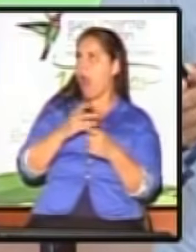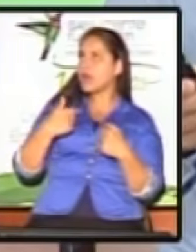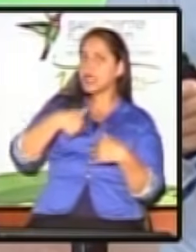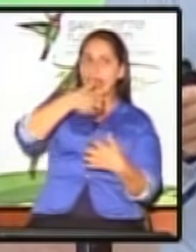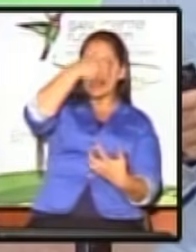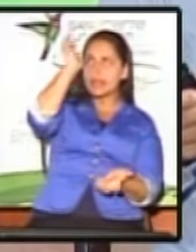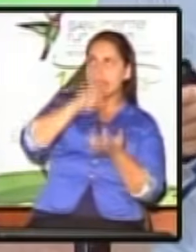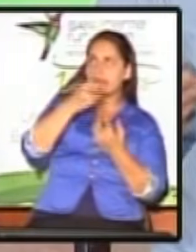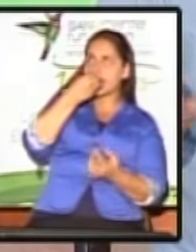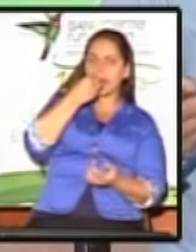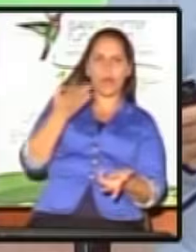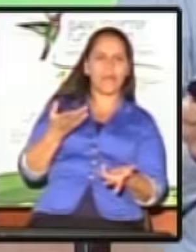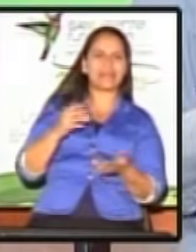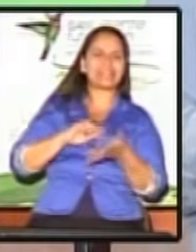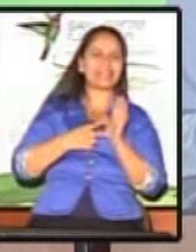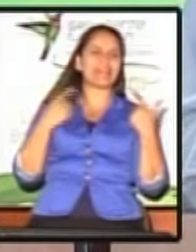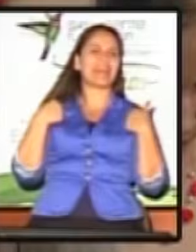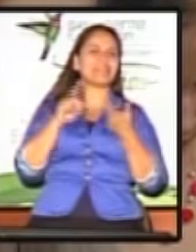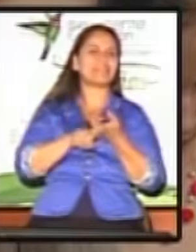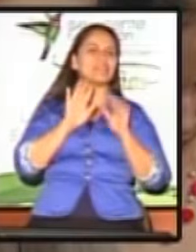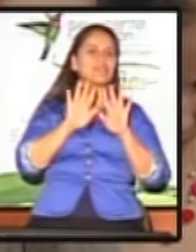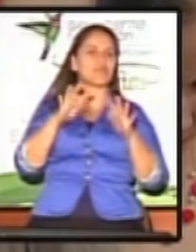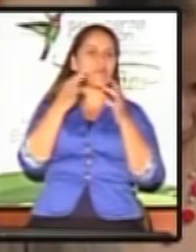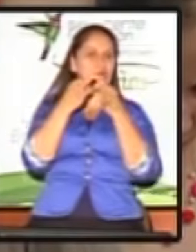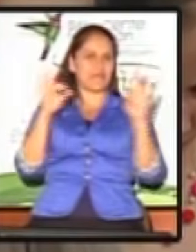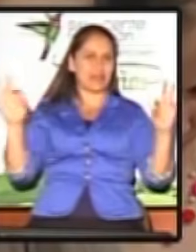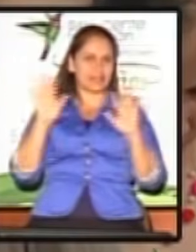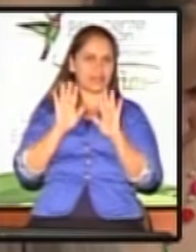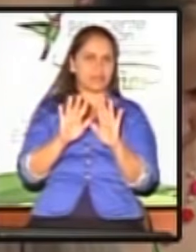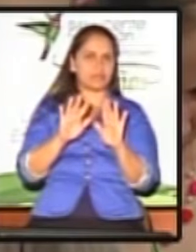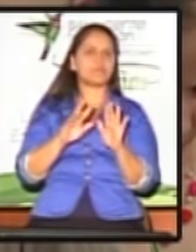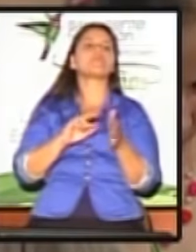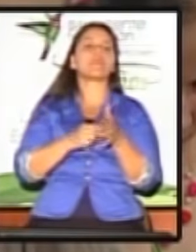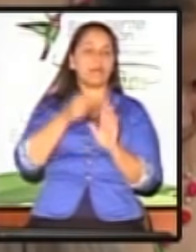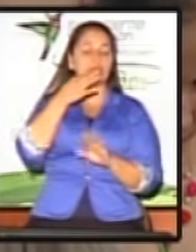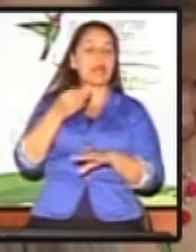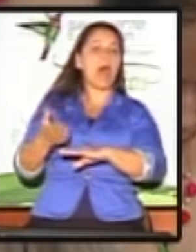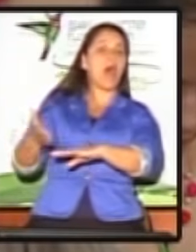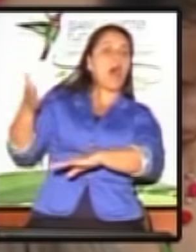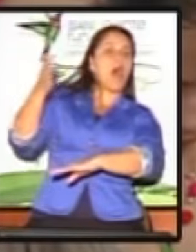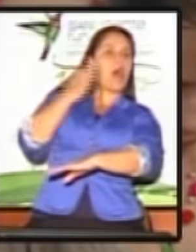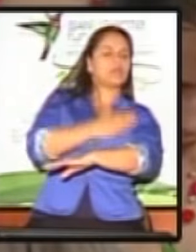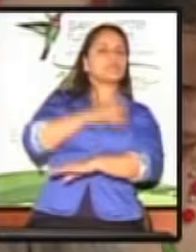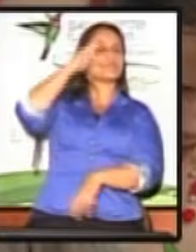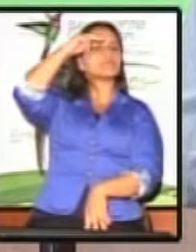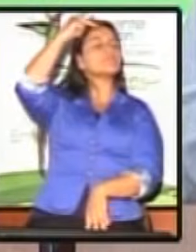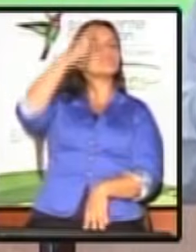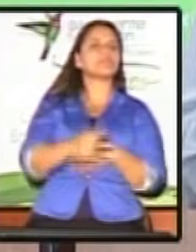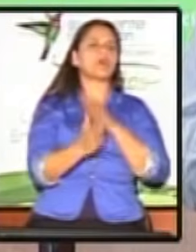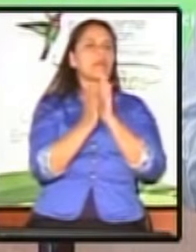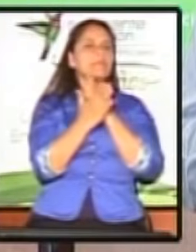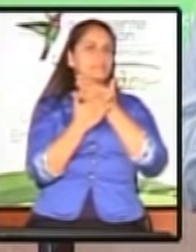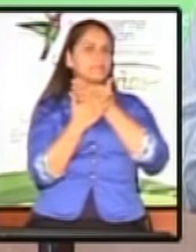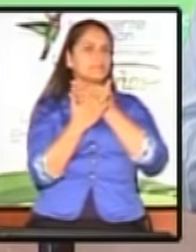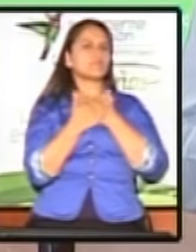que me coma el tigre, como quien dice estoy en desventaja, no es muy alejada de la realidad que tenían nuestros ancestros, dícese de la